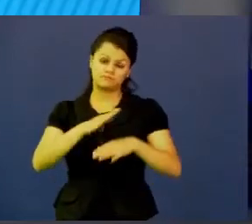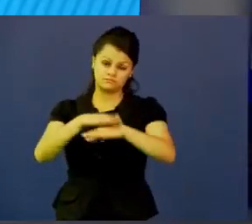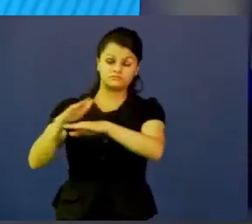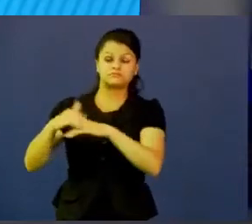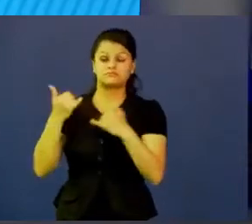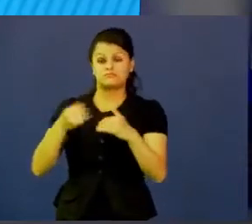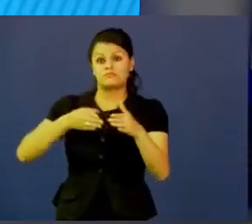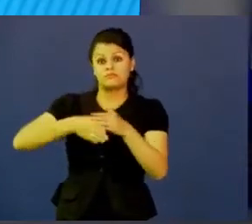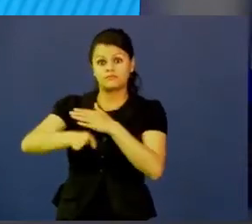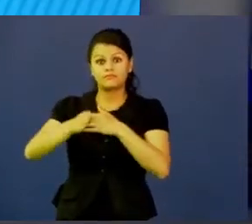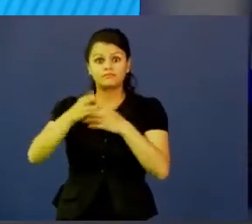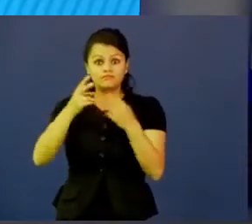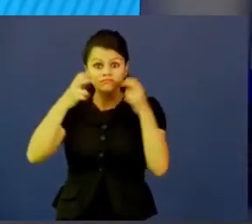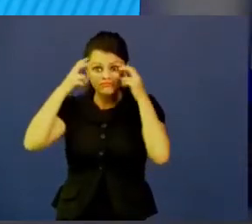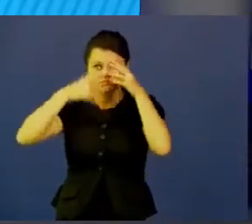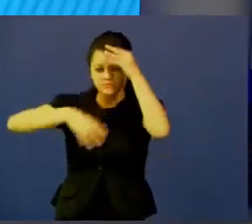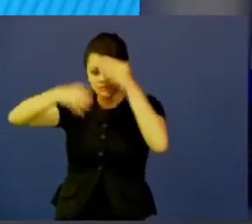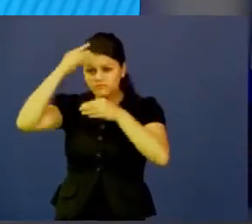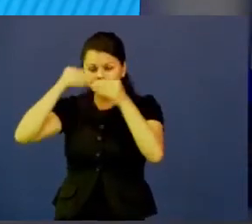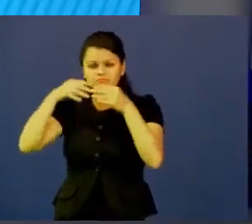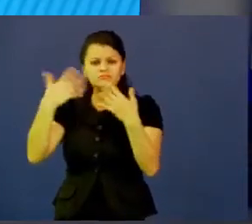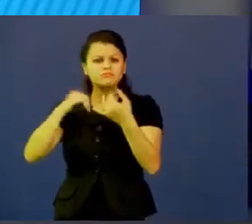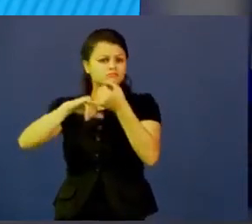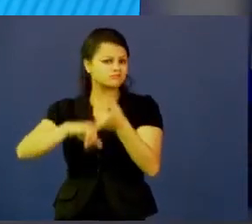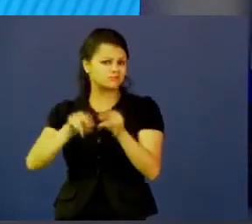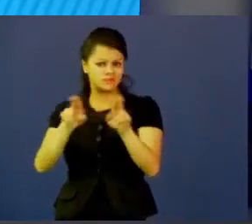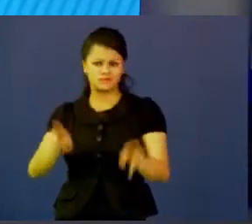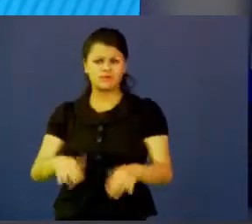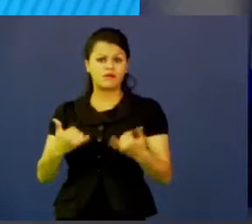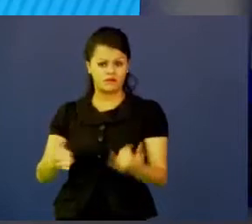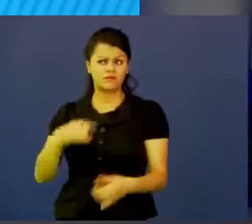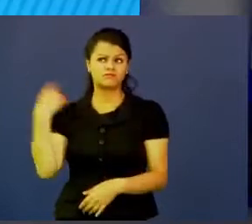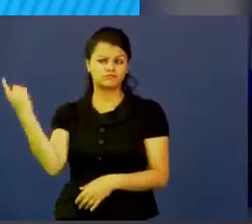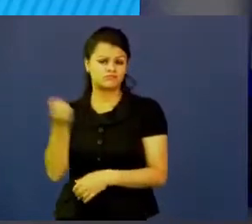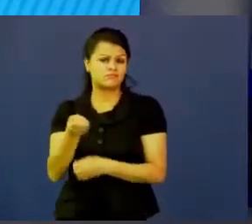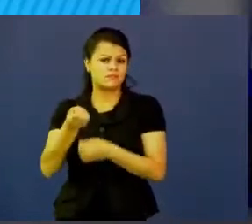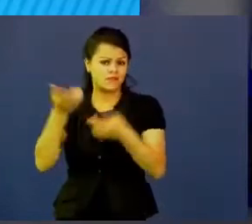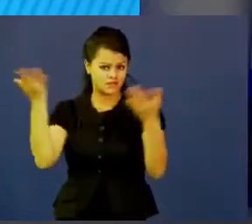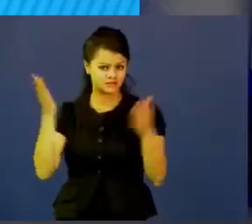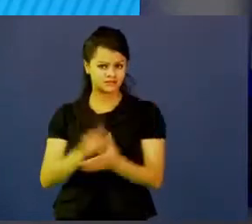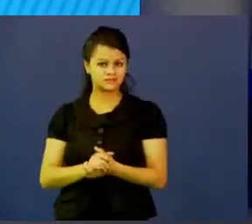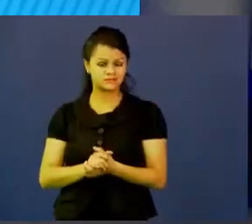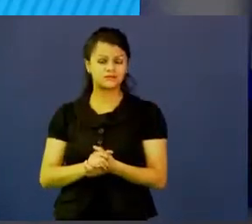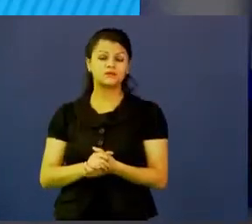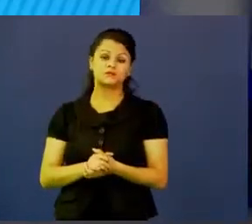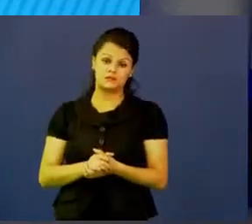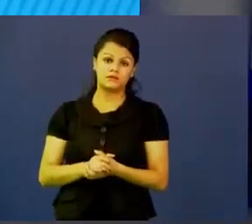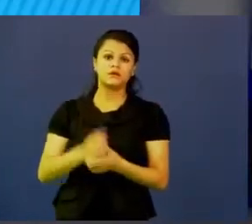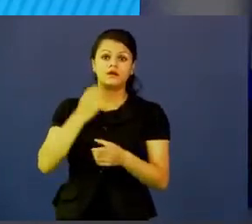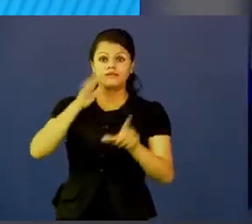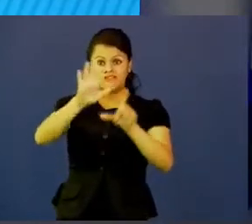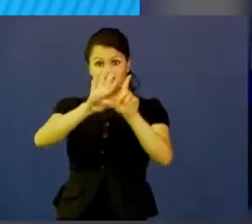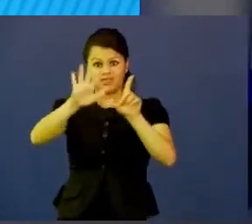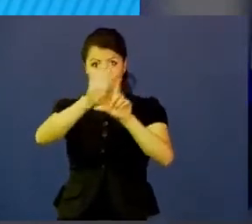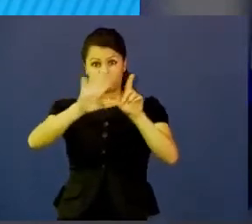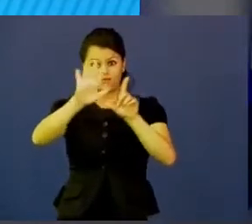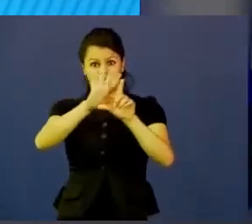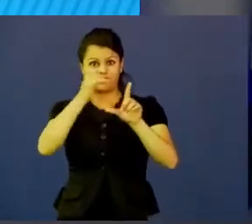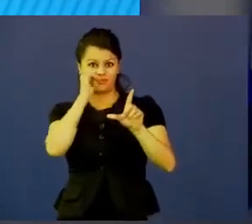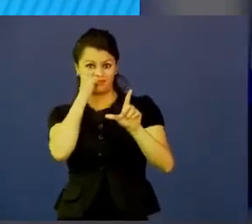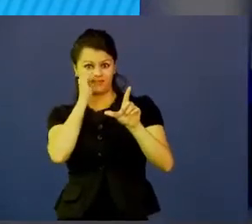todo, por el acceso a Internet. El video es una de las herramientas más poderosas para